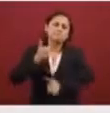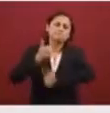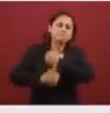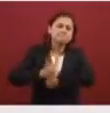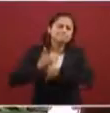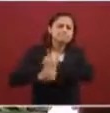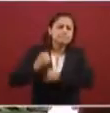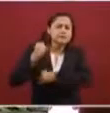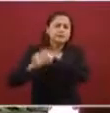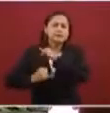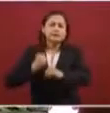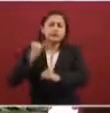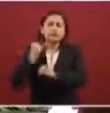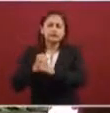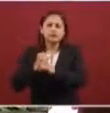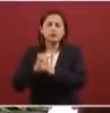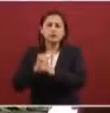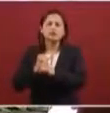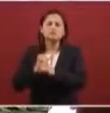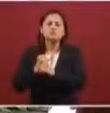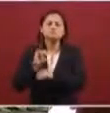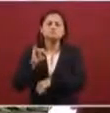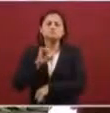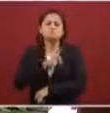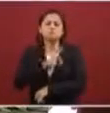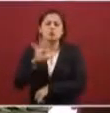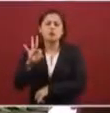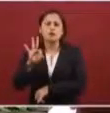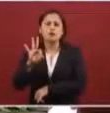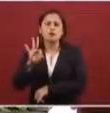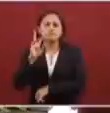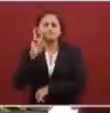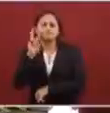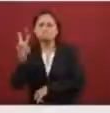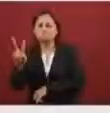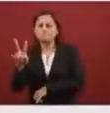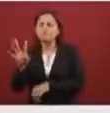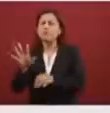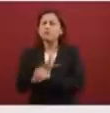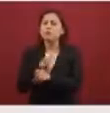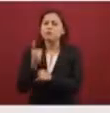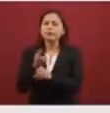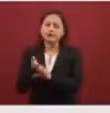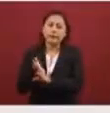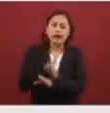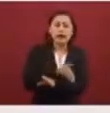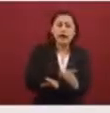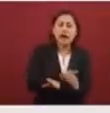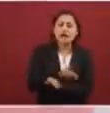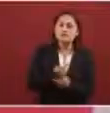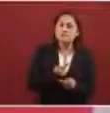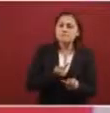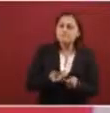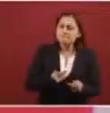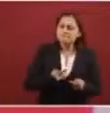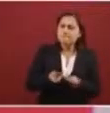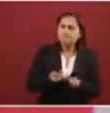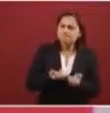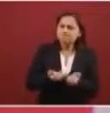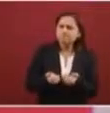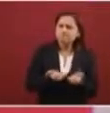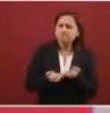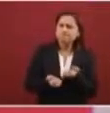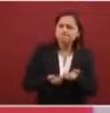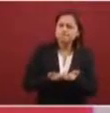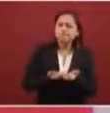Repito, no solo porque hubo una preparación, sino porque se representa a un